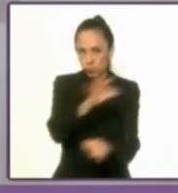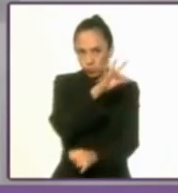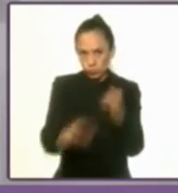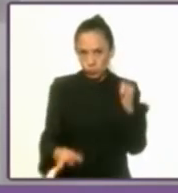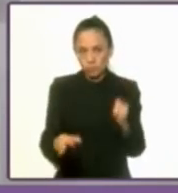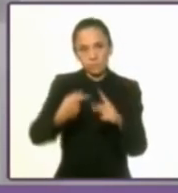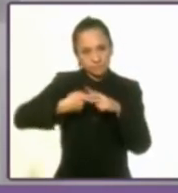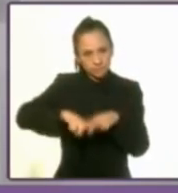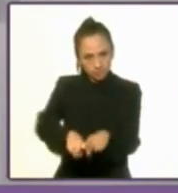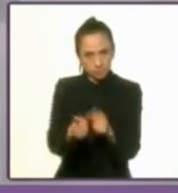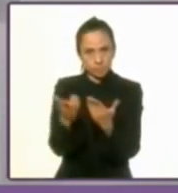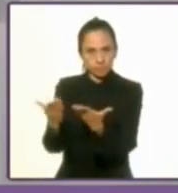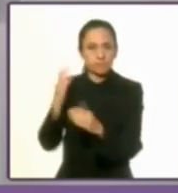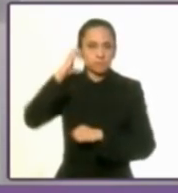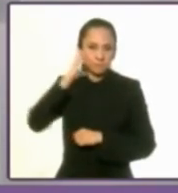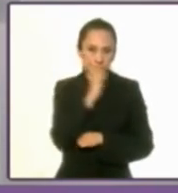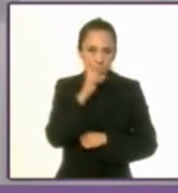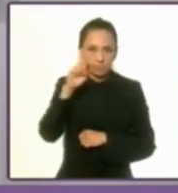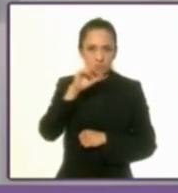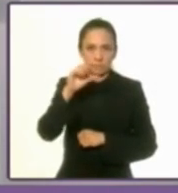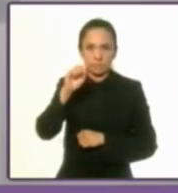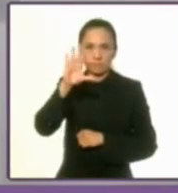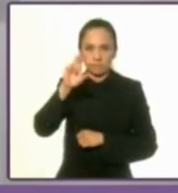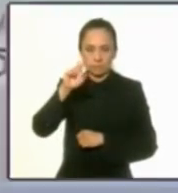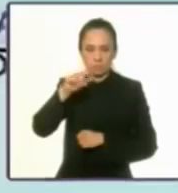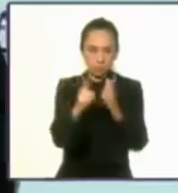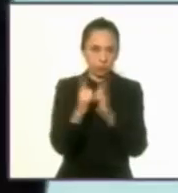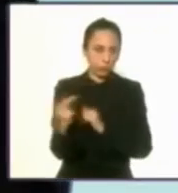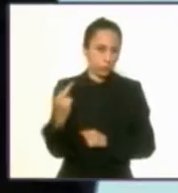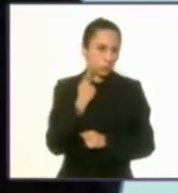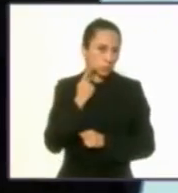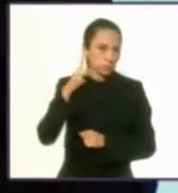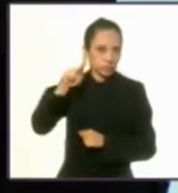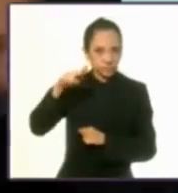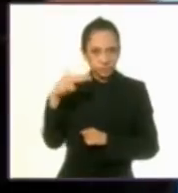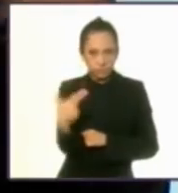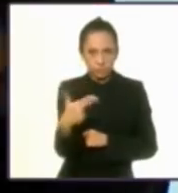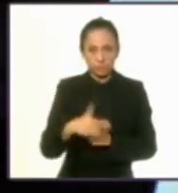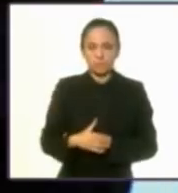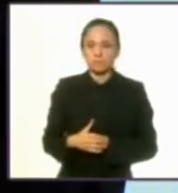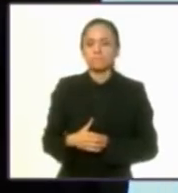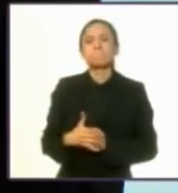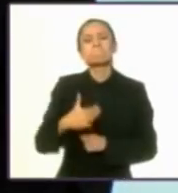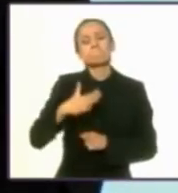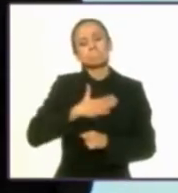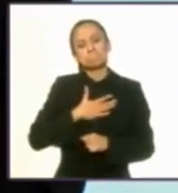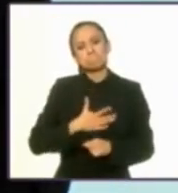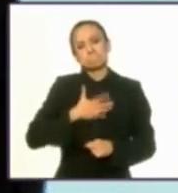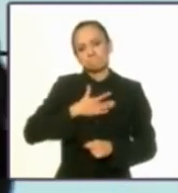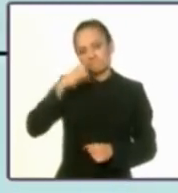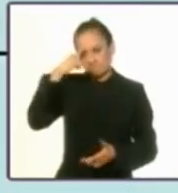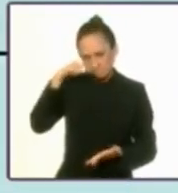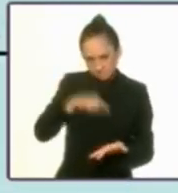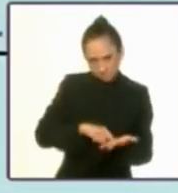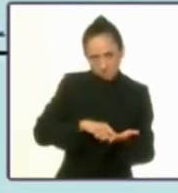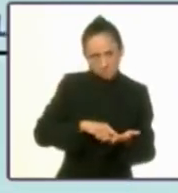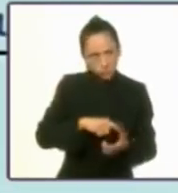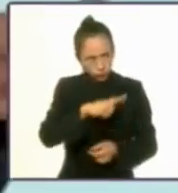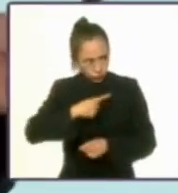marco rascón del partido humanista creo que las diferencias entre nosotros